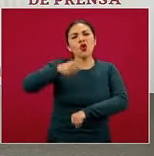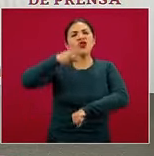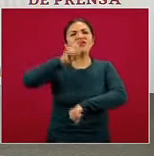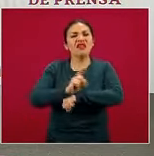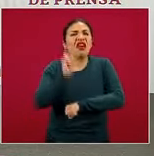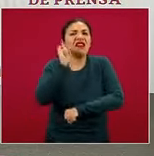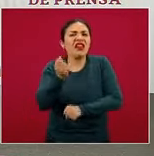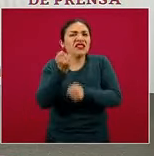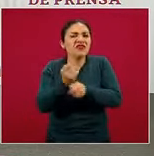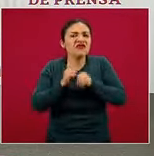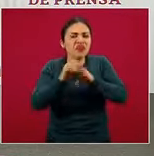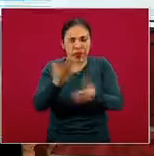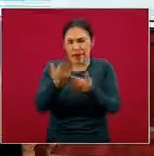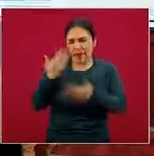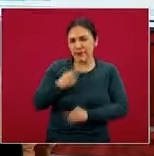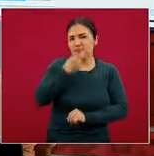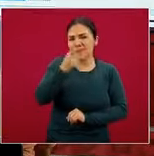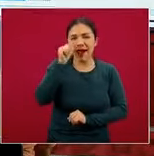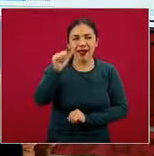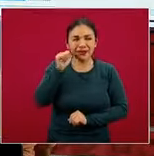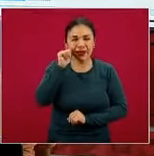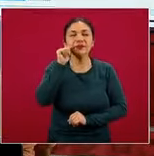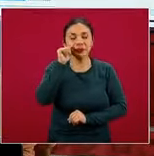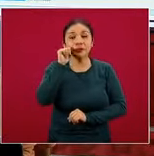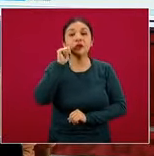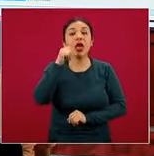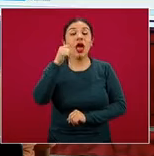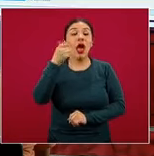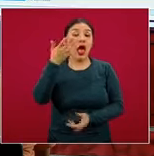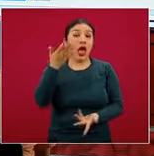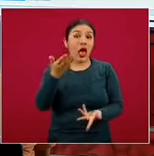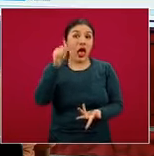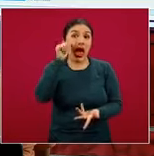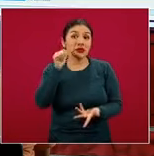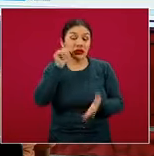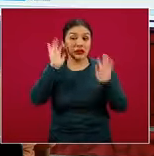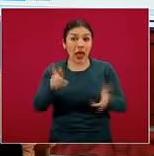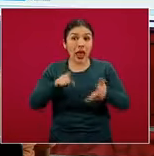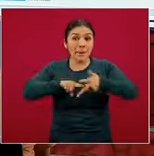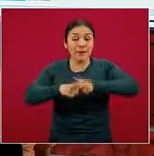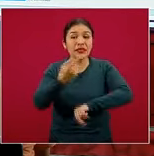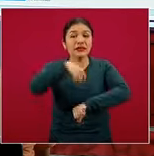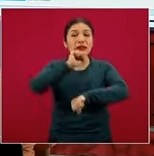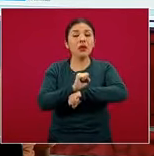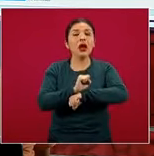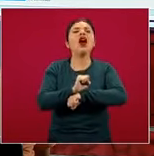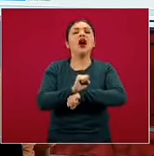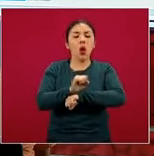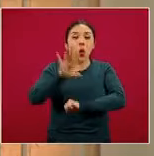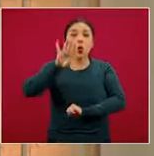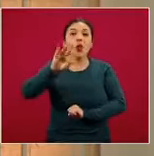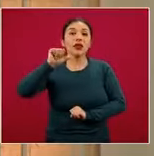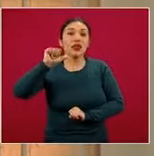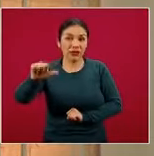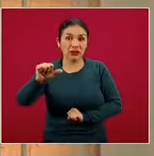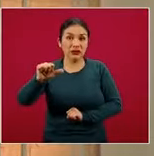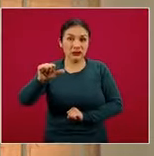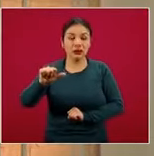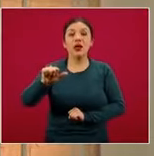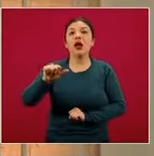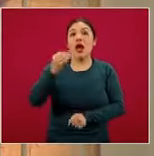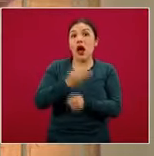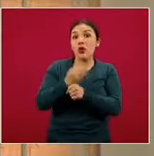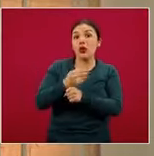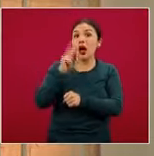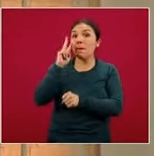hoy. Como comentábamos el día de ayer, ayer iniciamos la semana número 46, estamos por lo